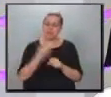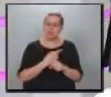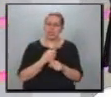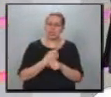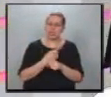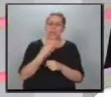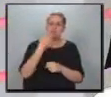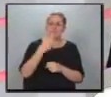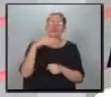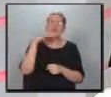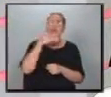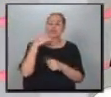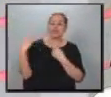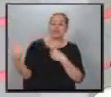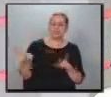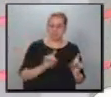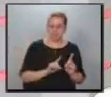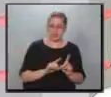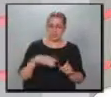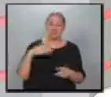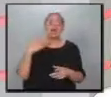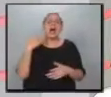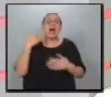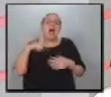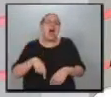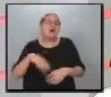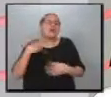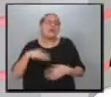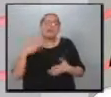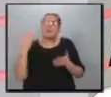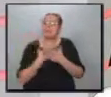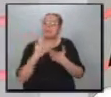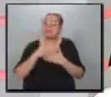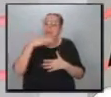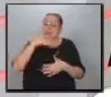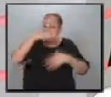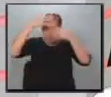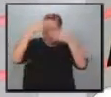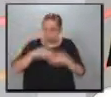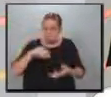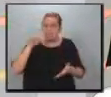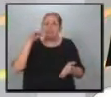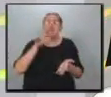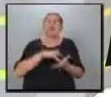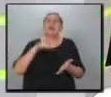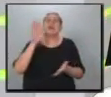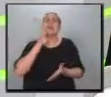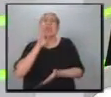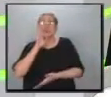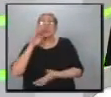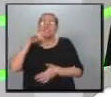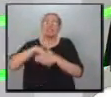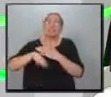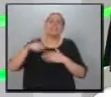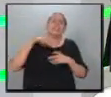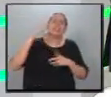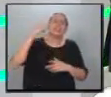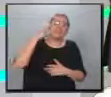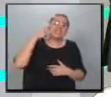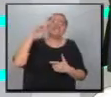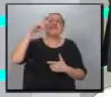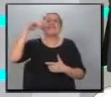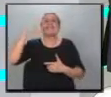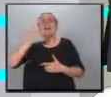tipos de vino. Ahora hay que hacer buen vino. ¿Por qué? Porque estamos en Estados Unidos, estamos en China, estamos en Asia, estamos en